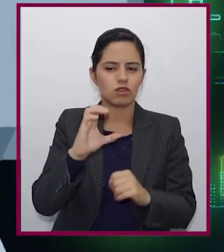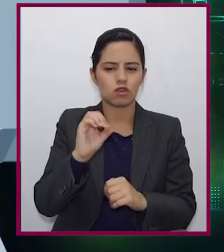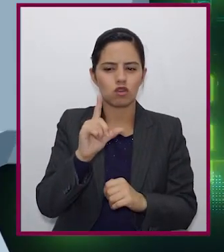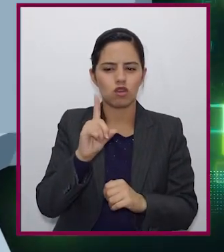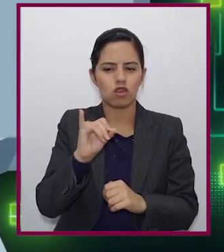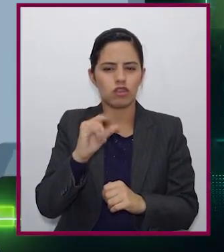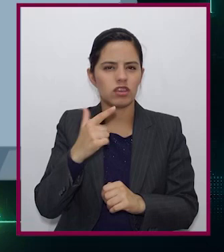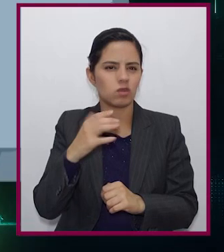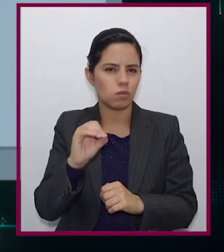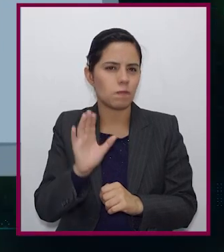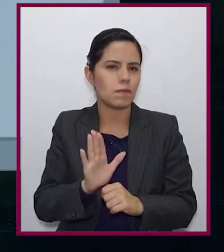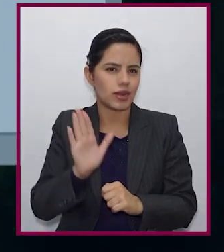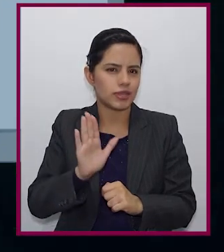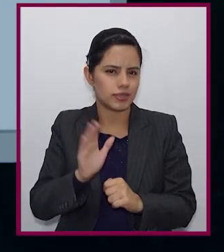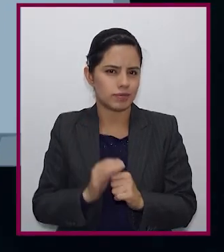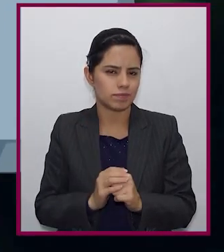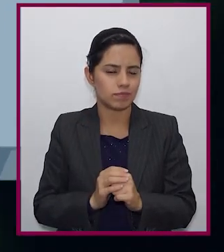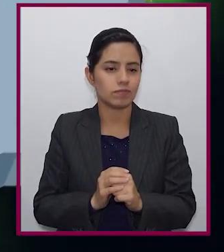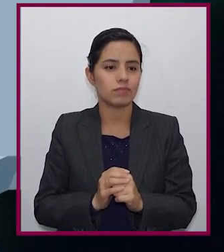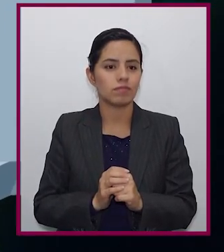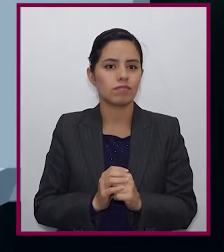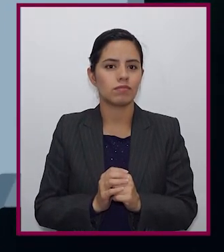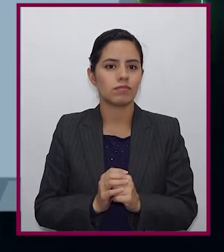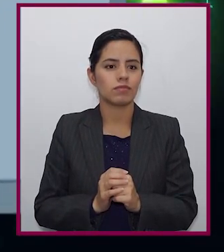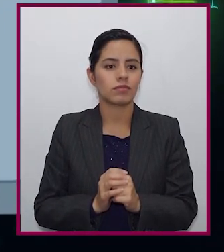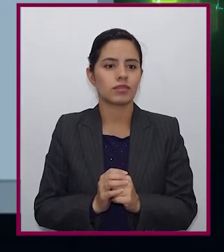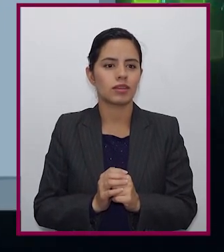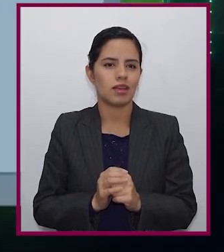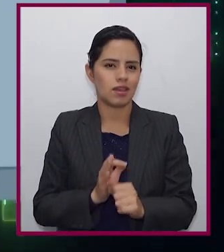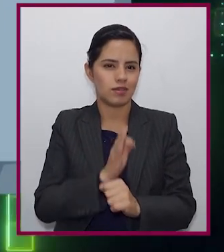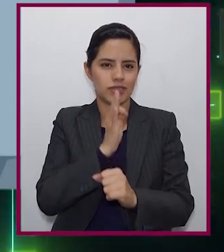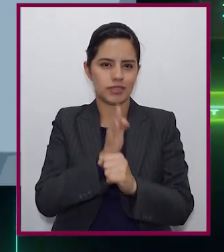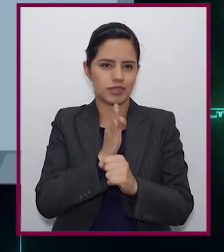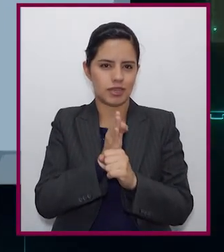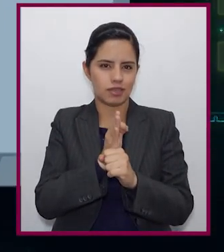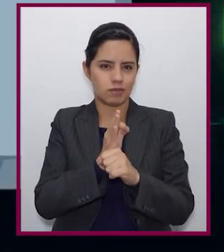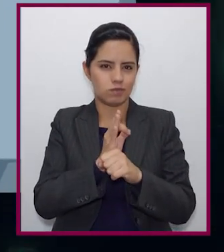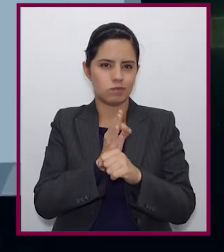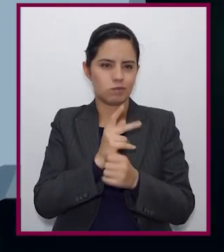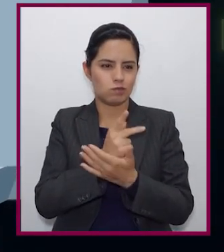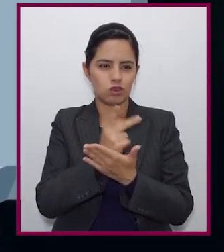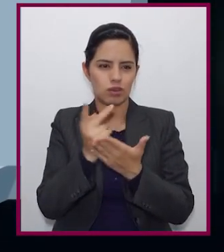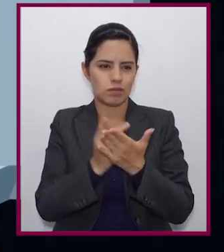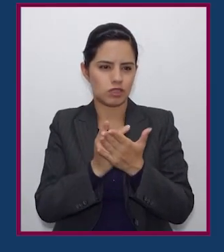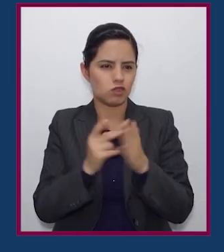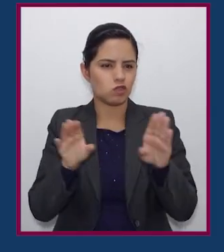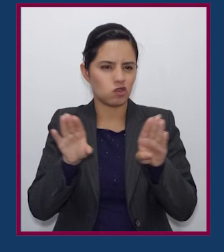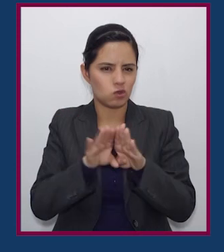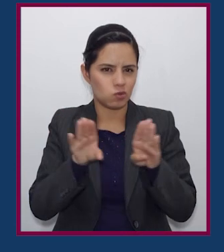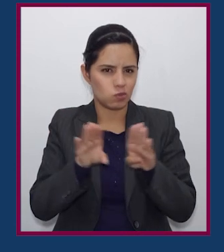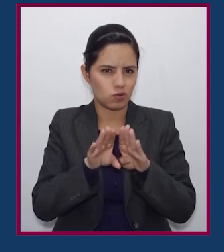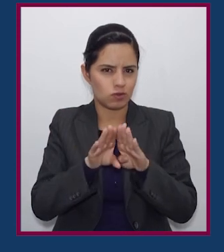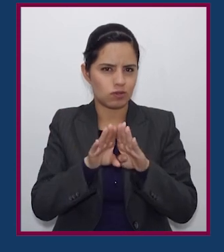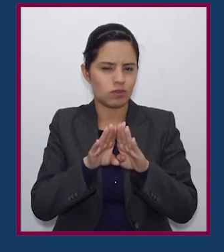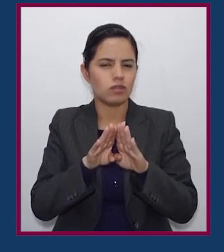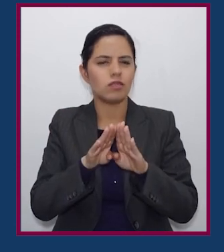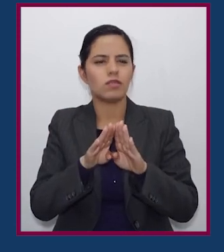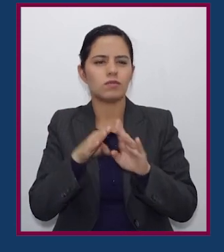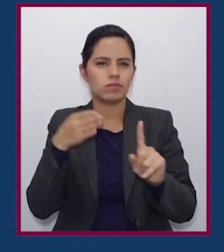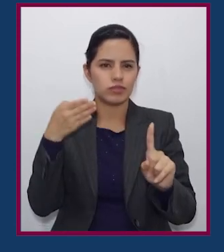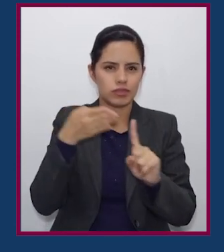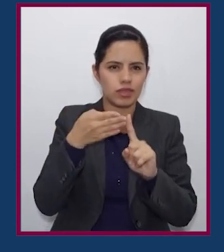por ejemplo. Hoy uno de los paradigmas de programación más utilizados es el de programación orientada